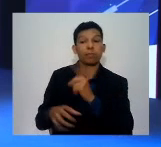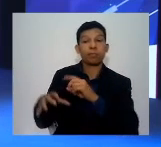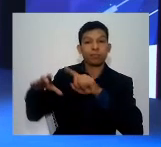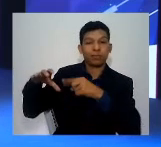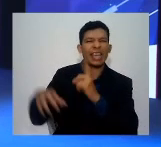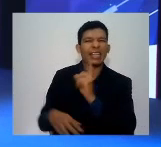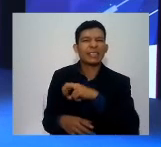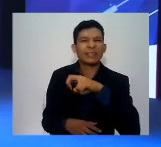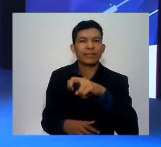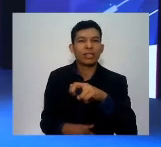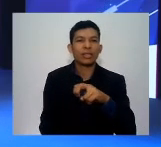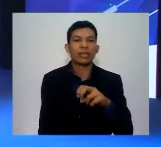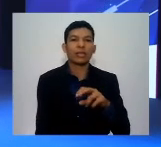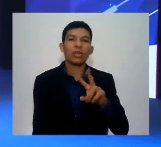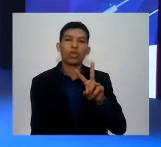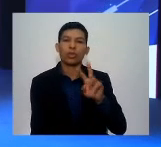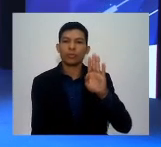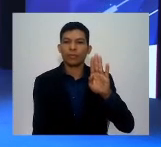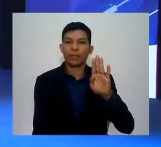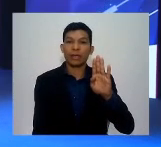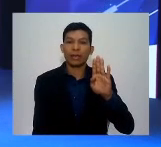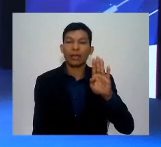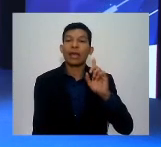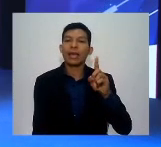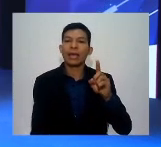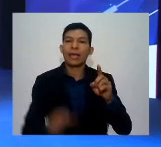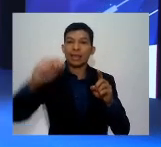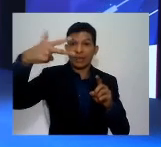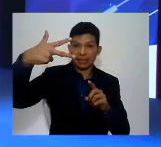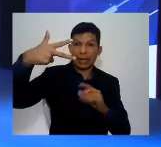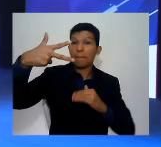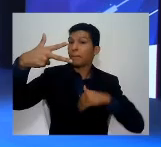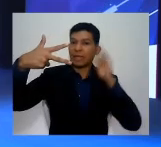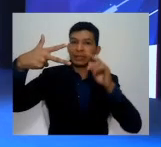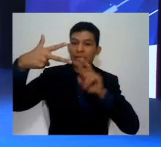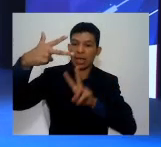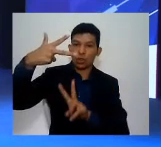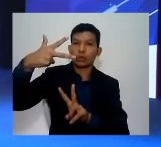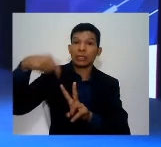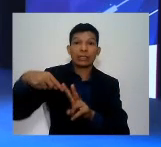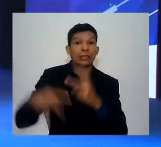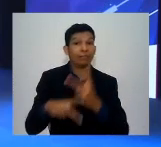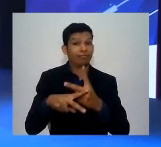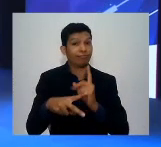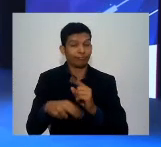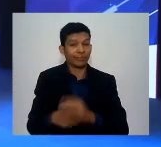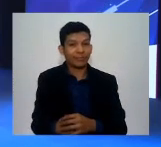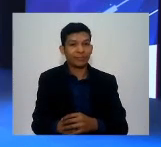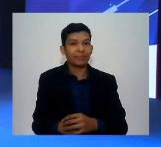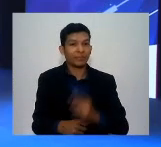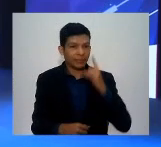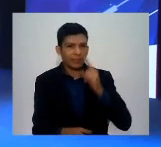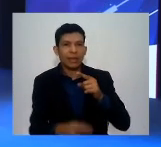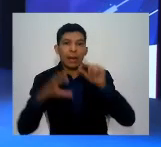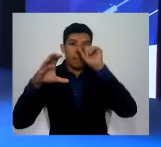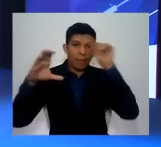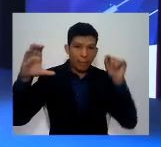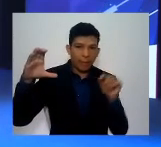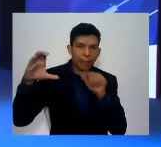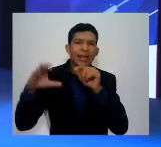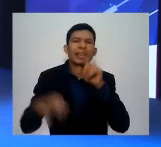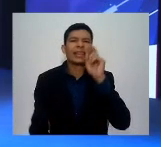allí abajo. Esos resucitadores, también llamados balón, válvula, máscara o también llamados AMBU, se utilizan solamente en los casos de